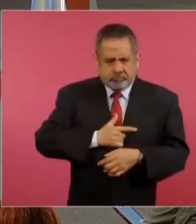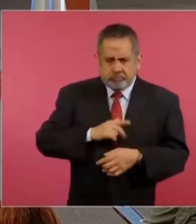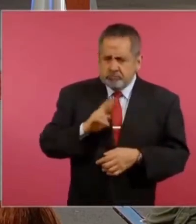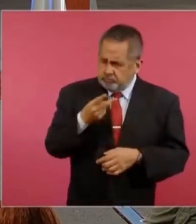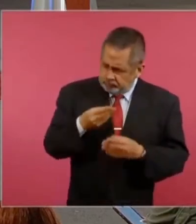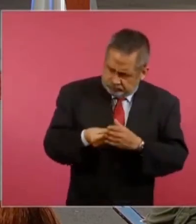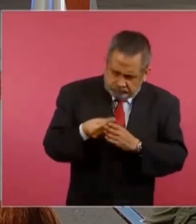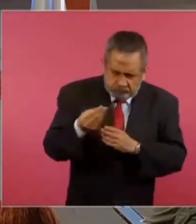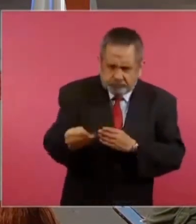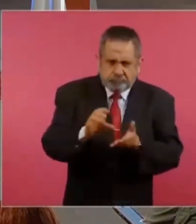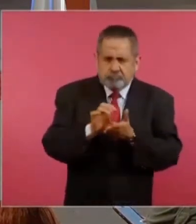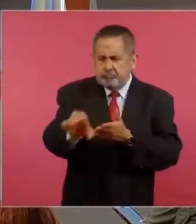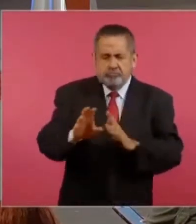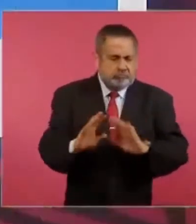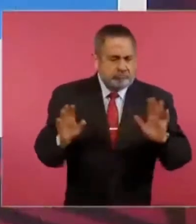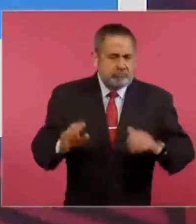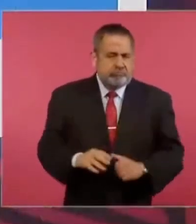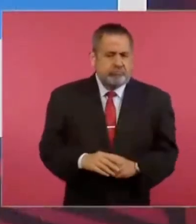a los que no